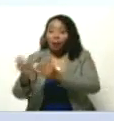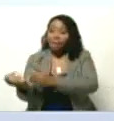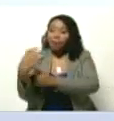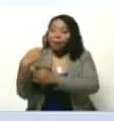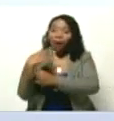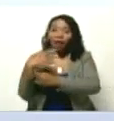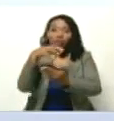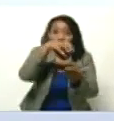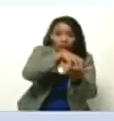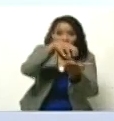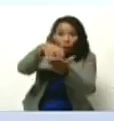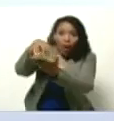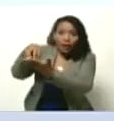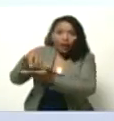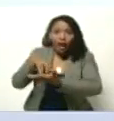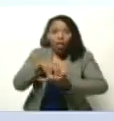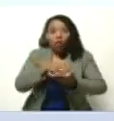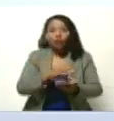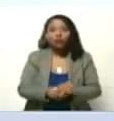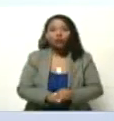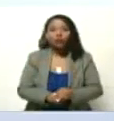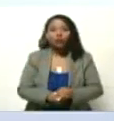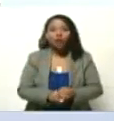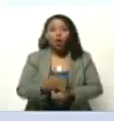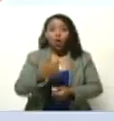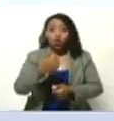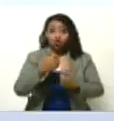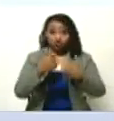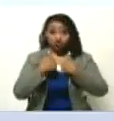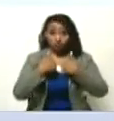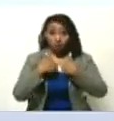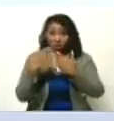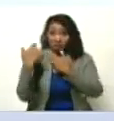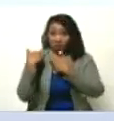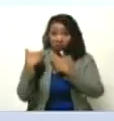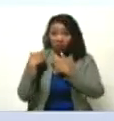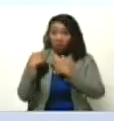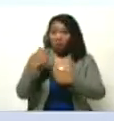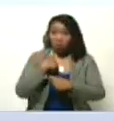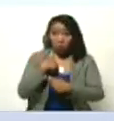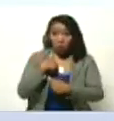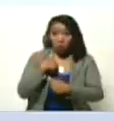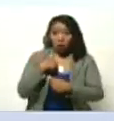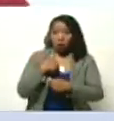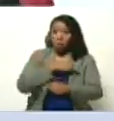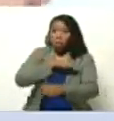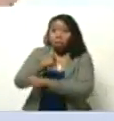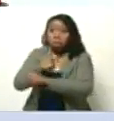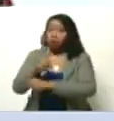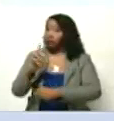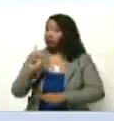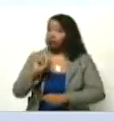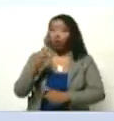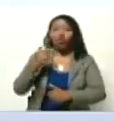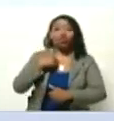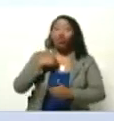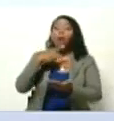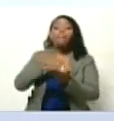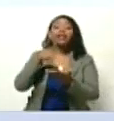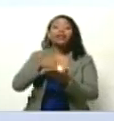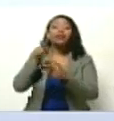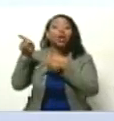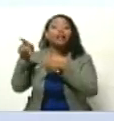los estados. No me corresponde a mí porque no milito en ese partido, pero eso le ocurre a todos los que se van de la